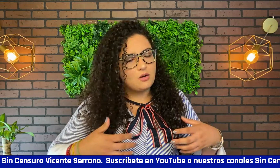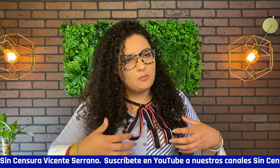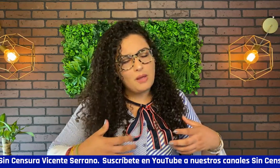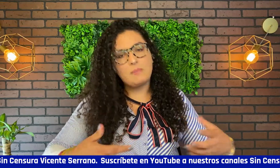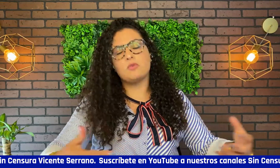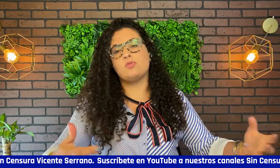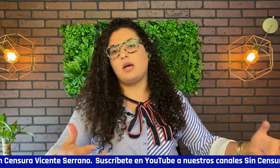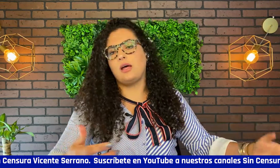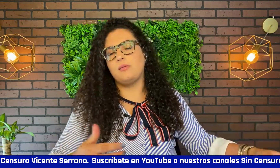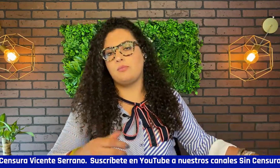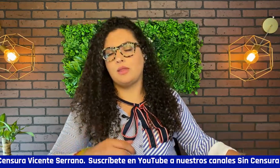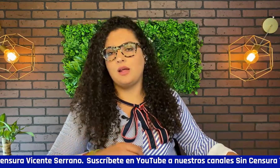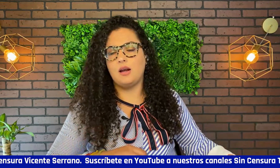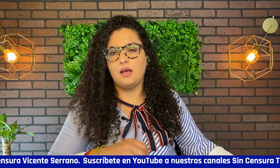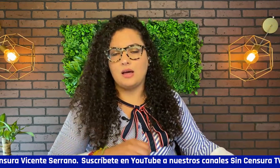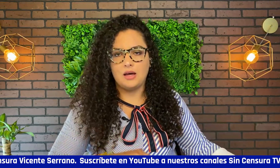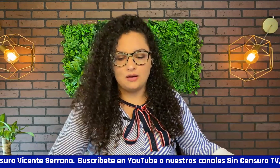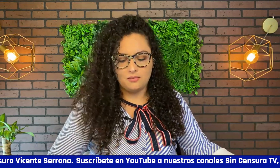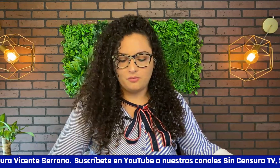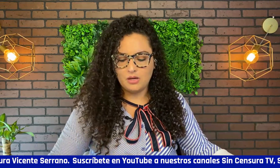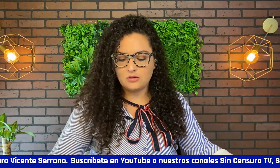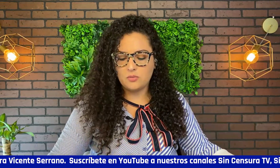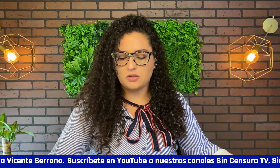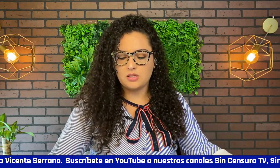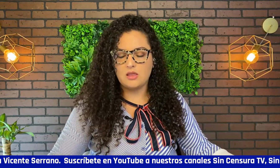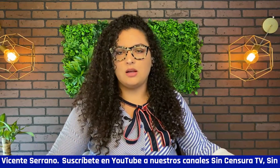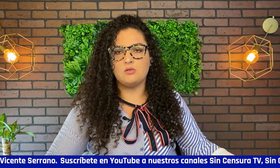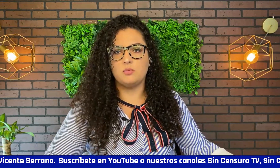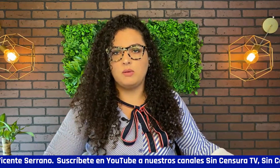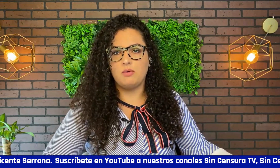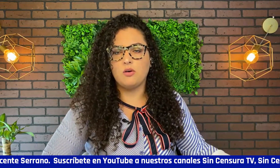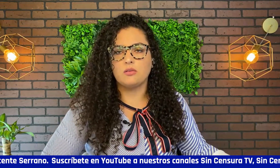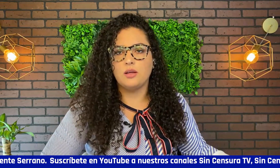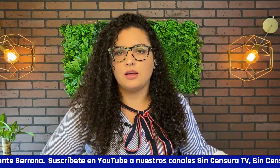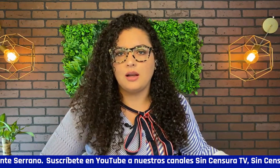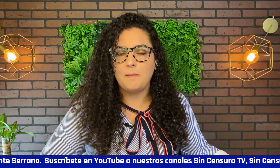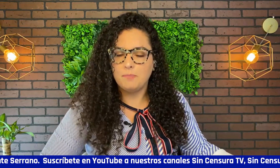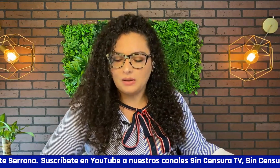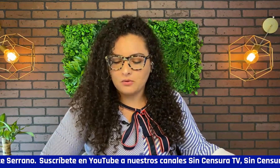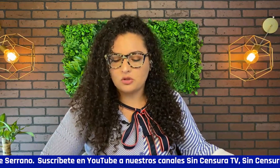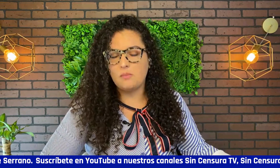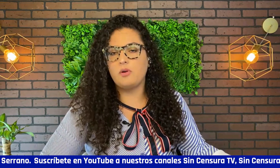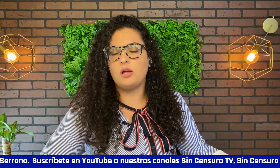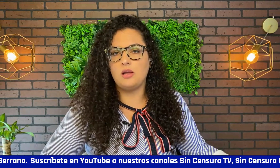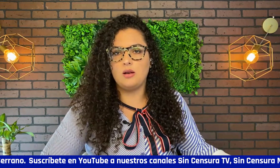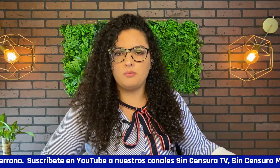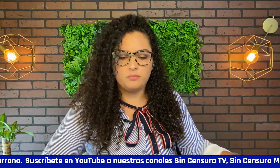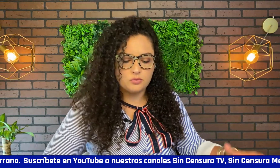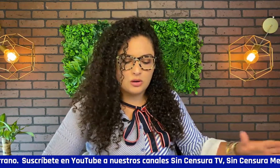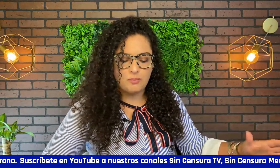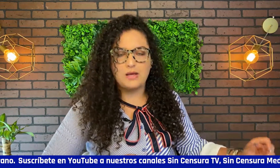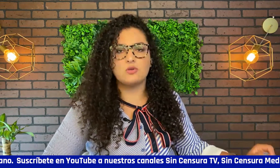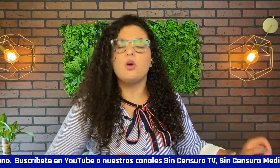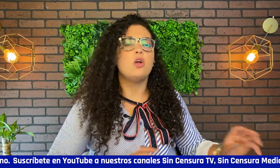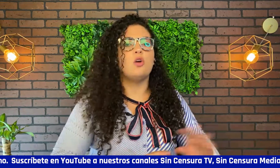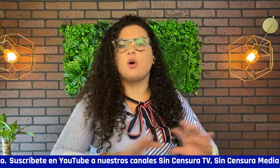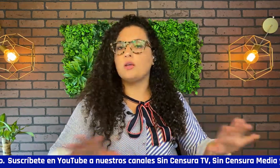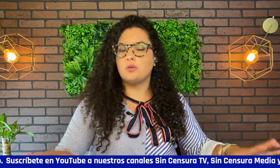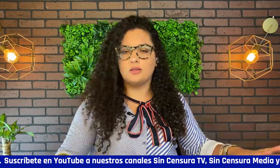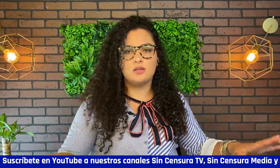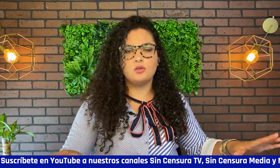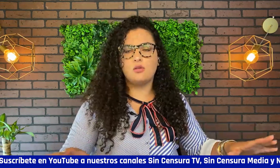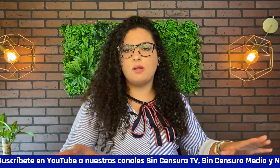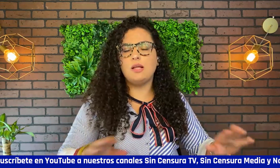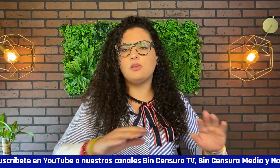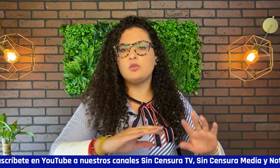Verde dijo, vamos a pedirle al ministro presidente de la Suprema Corte que le ampliemos el plazo. No